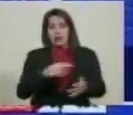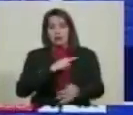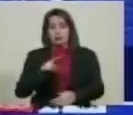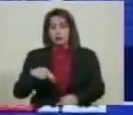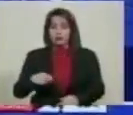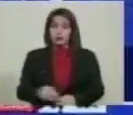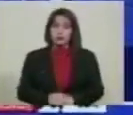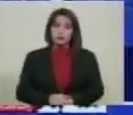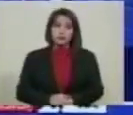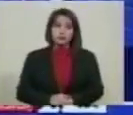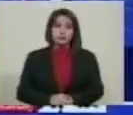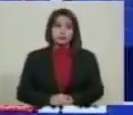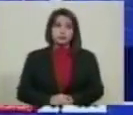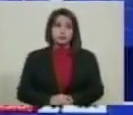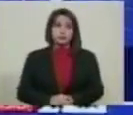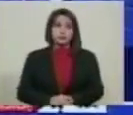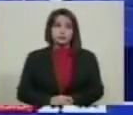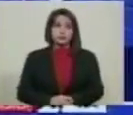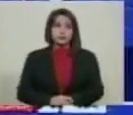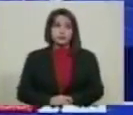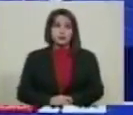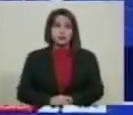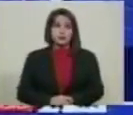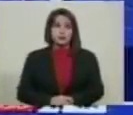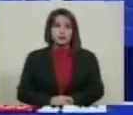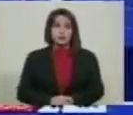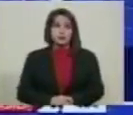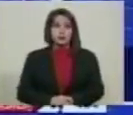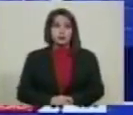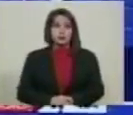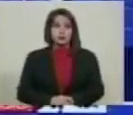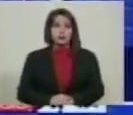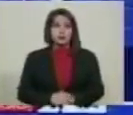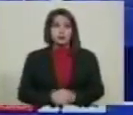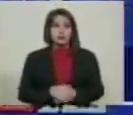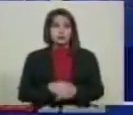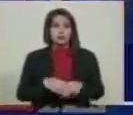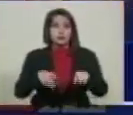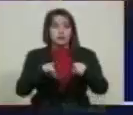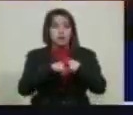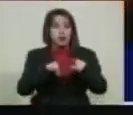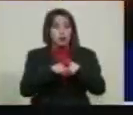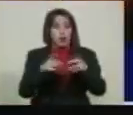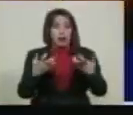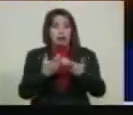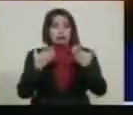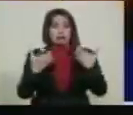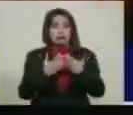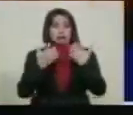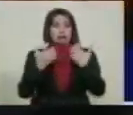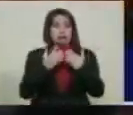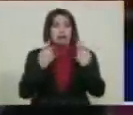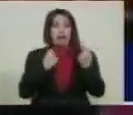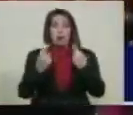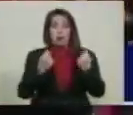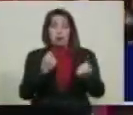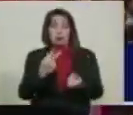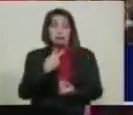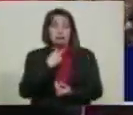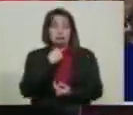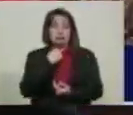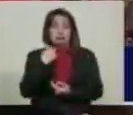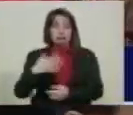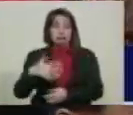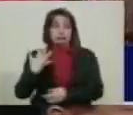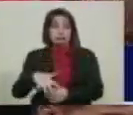compañeros, porque fue en medio de una guerra económica brutal, con una especulación de precios